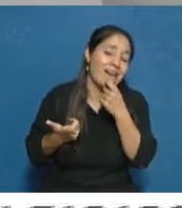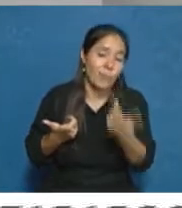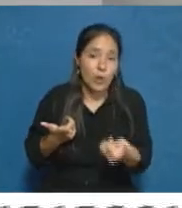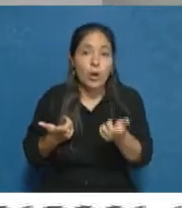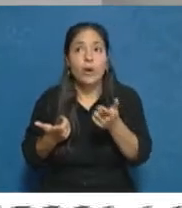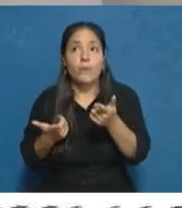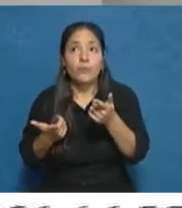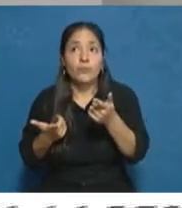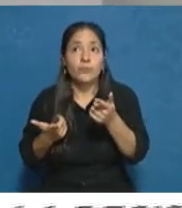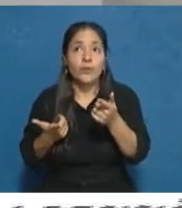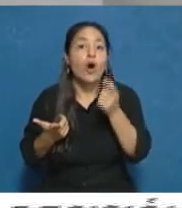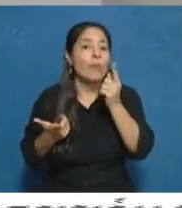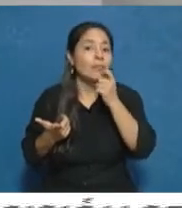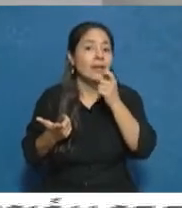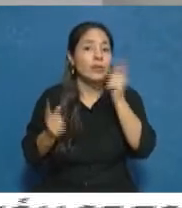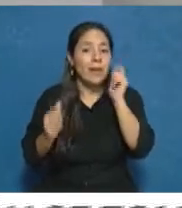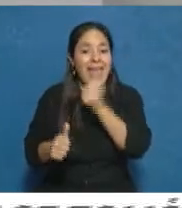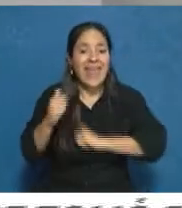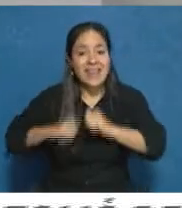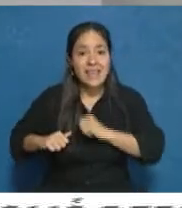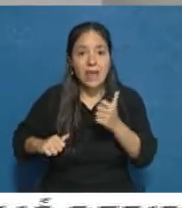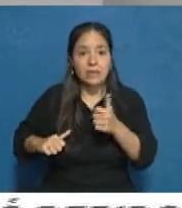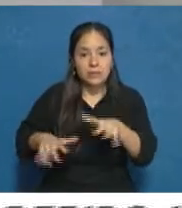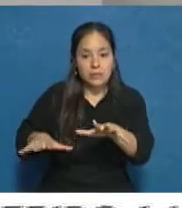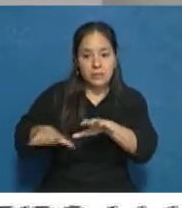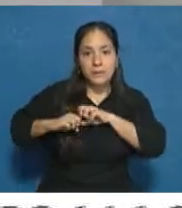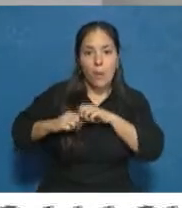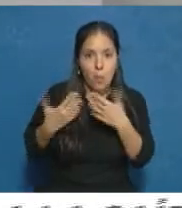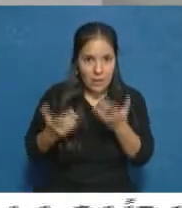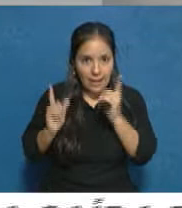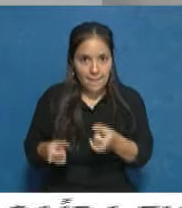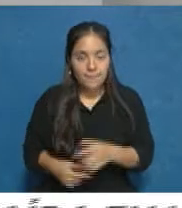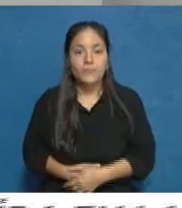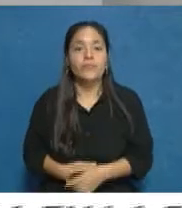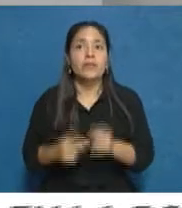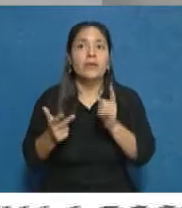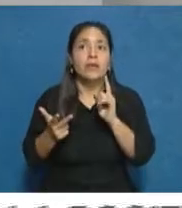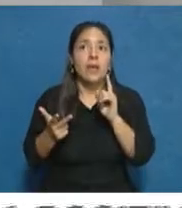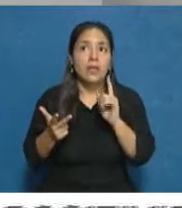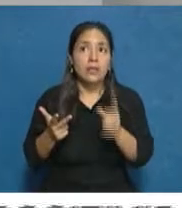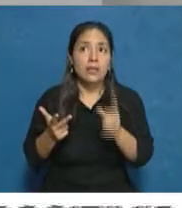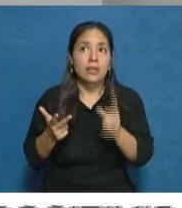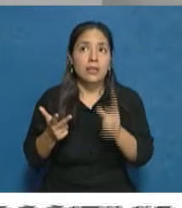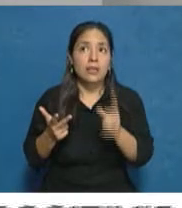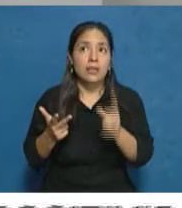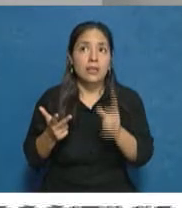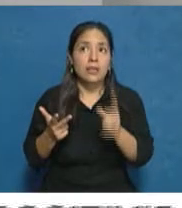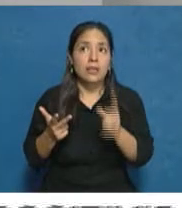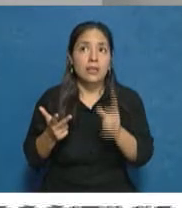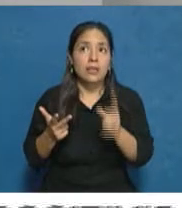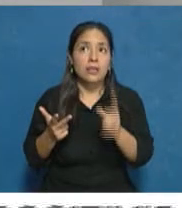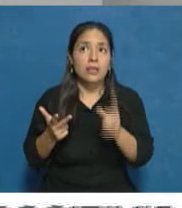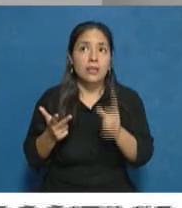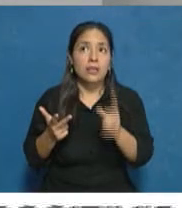través de heridas que tengamos en nuestra piel, pero también a través de una absorción, si este material radioactivo se deposita en nuestra piel y